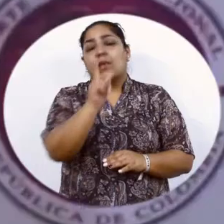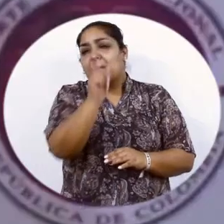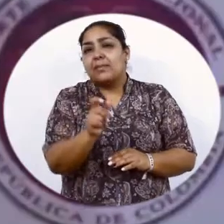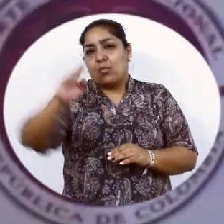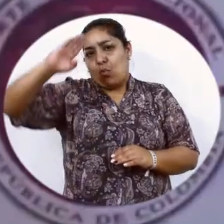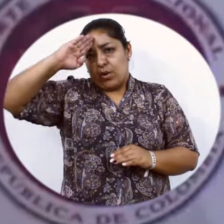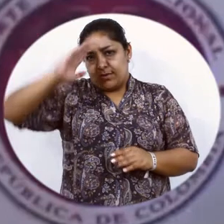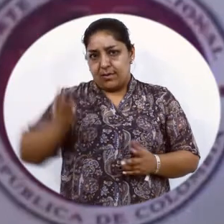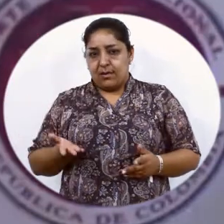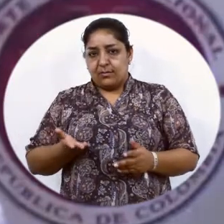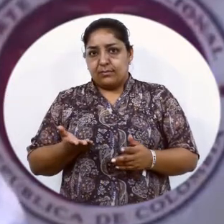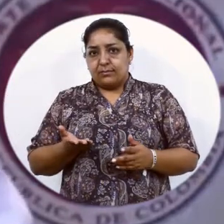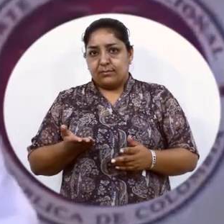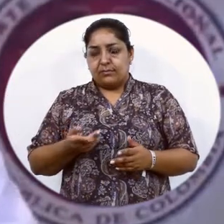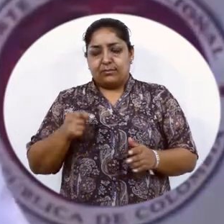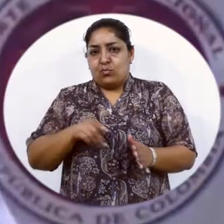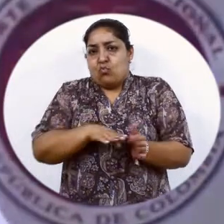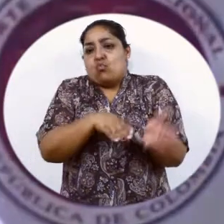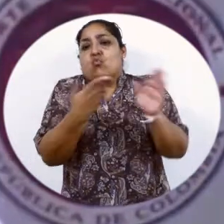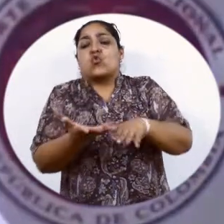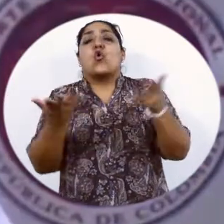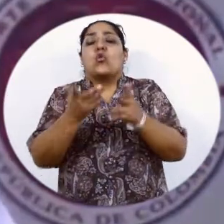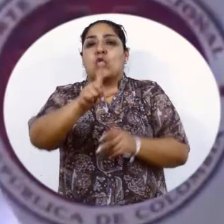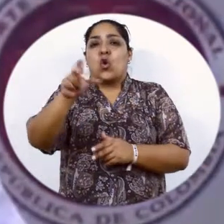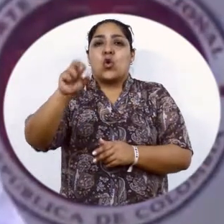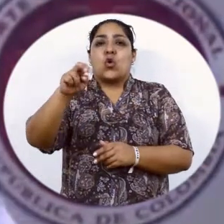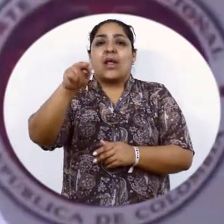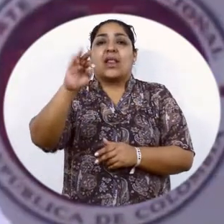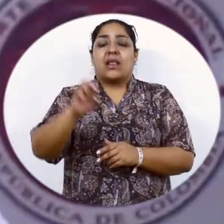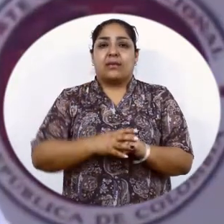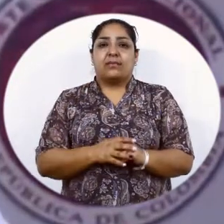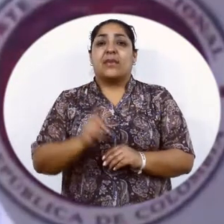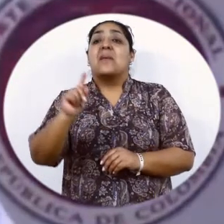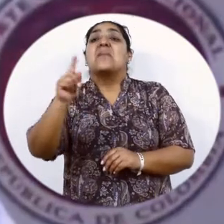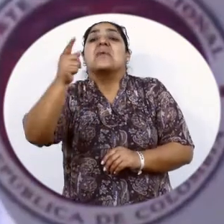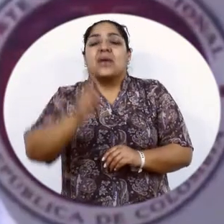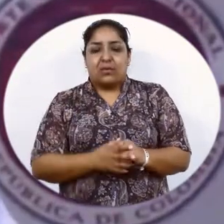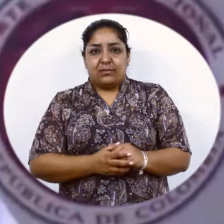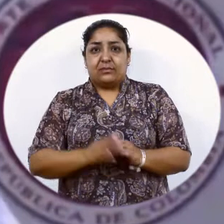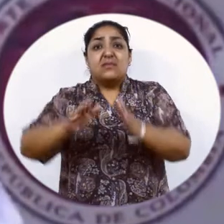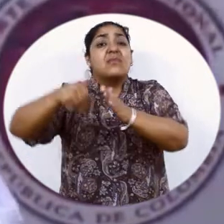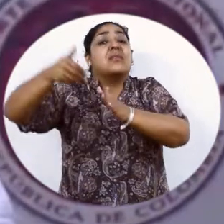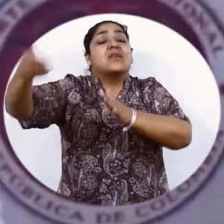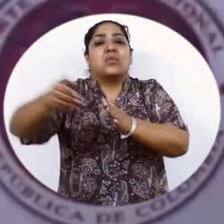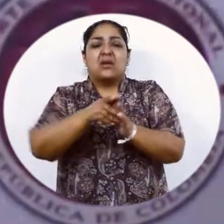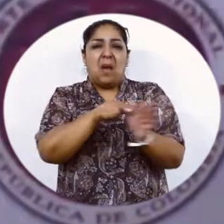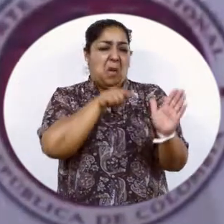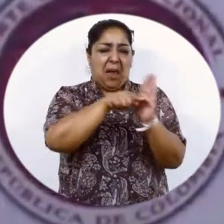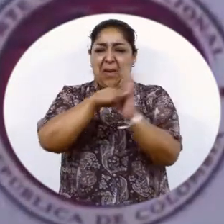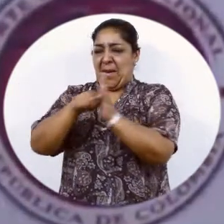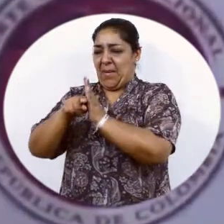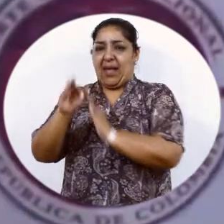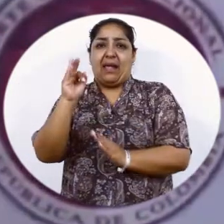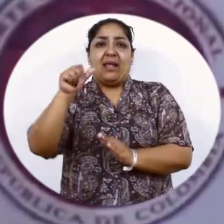policía nuestro perdió la vida allí en llorente en confrontaciones y fue el primero y luego vino la